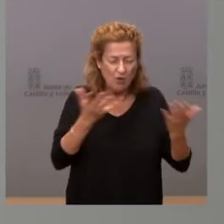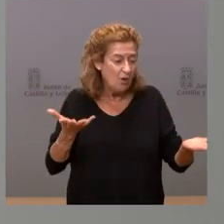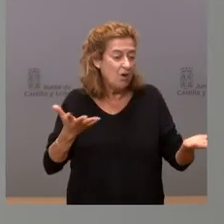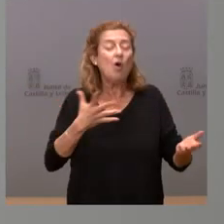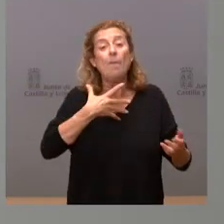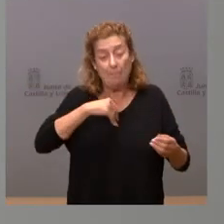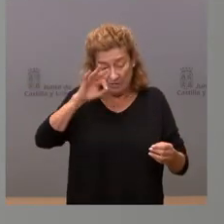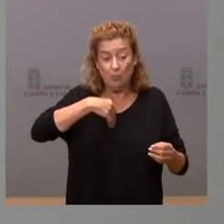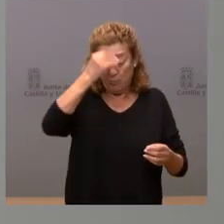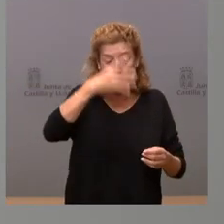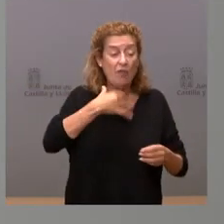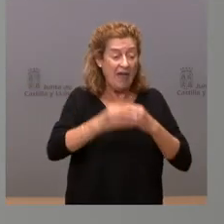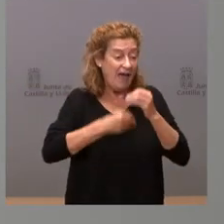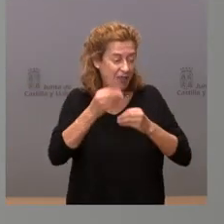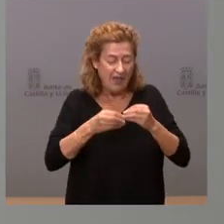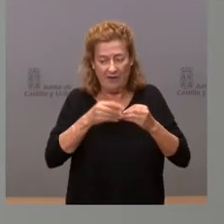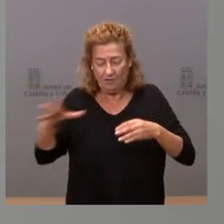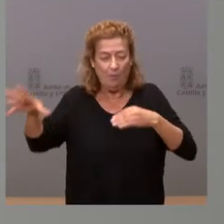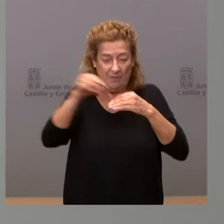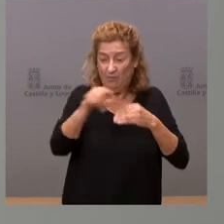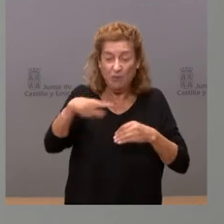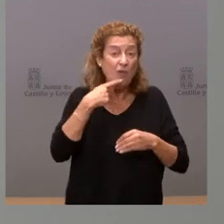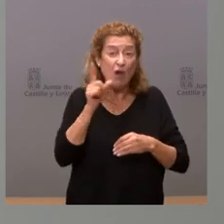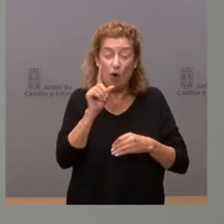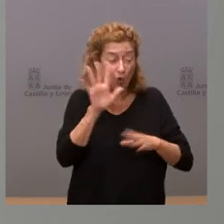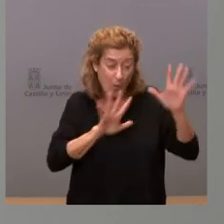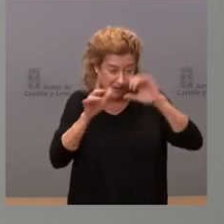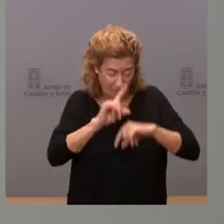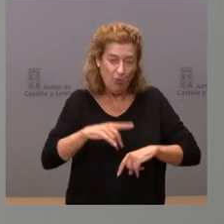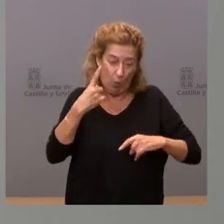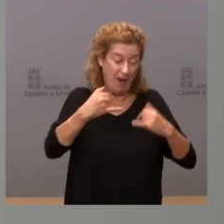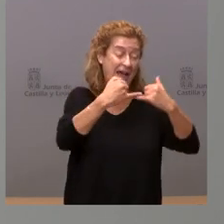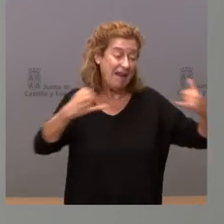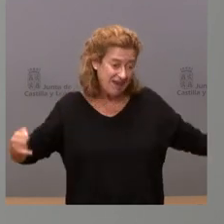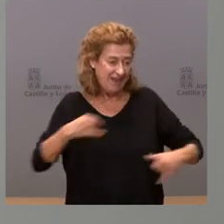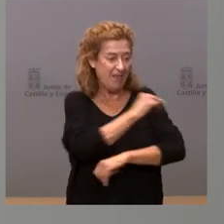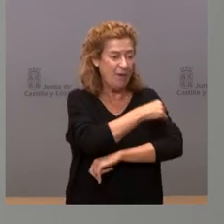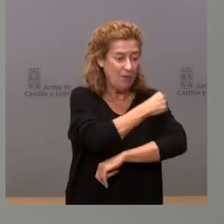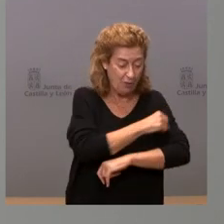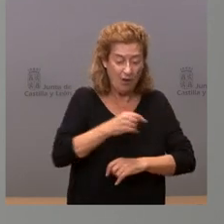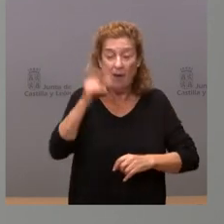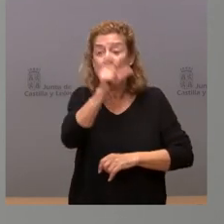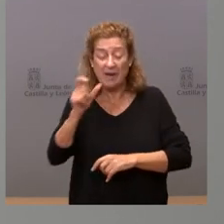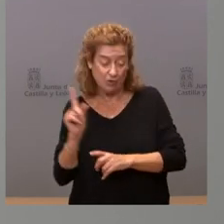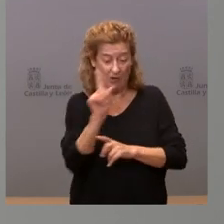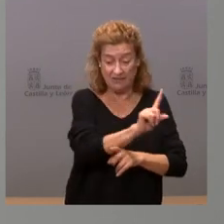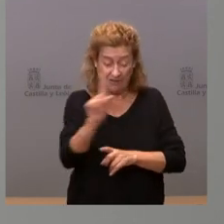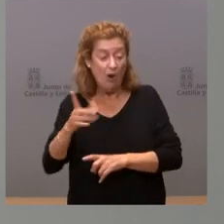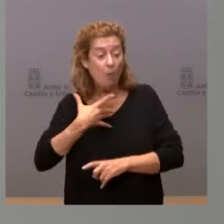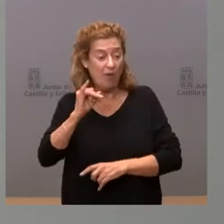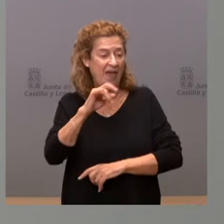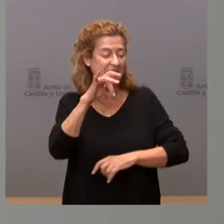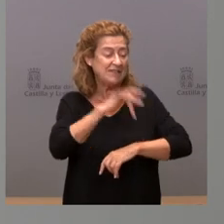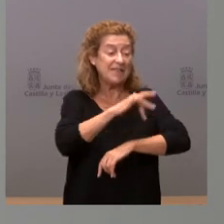complementaria lo que dice usted que no es complicado tiene una línea de vacunación poner personas que pueden presentar síntomas con gripe no me